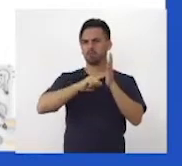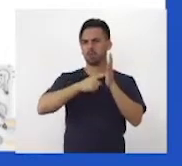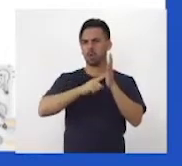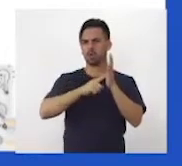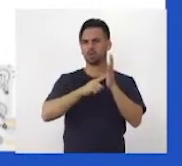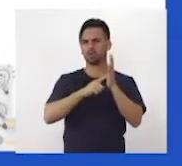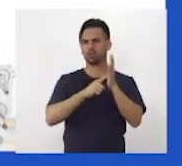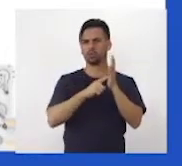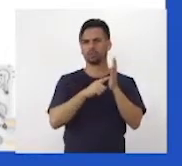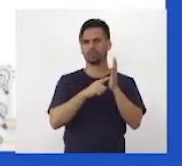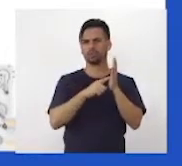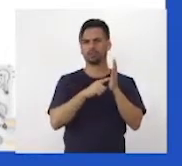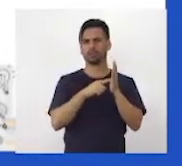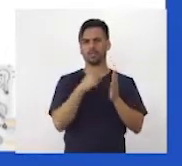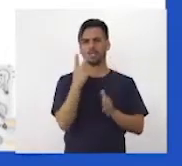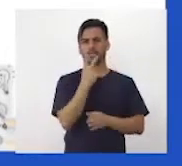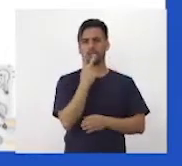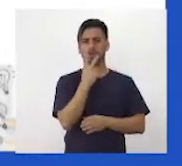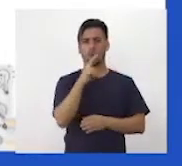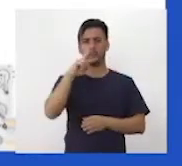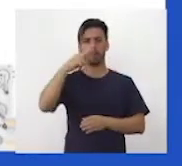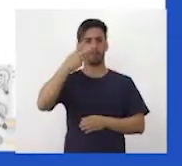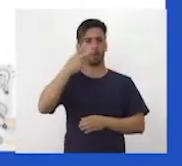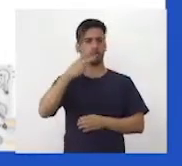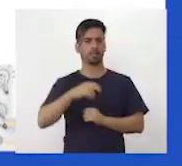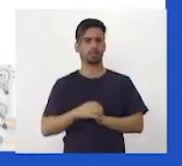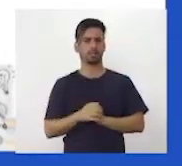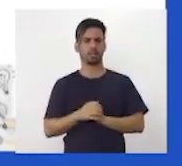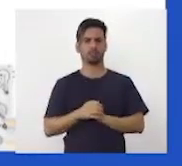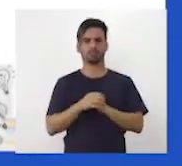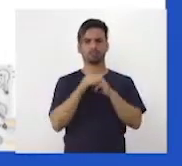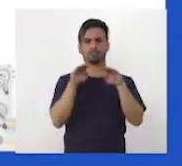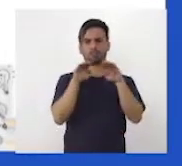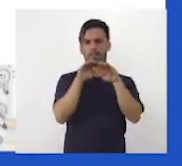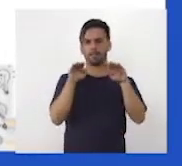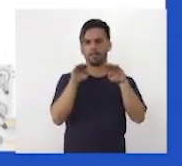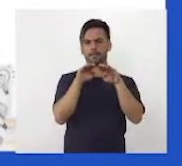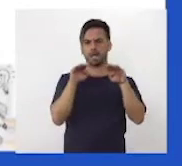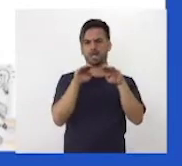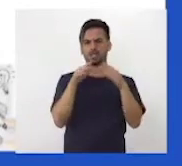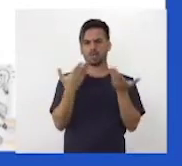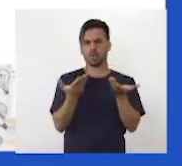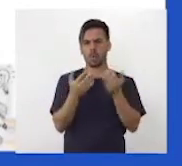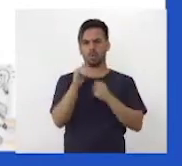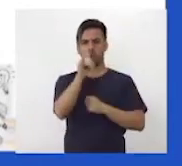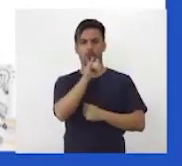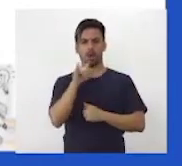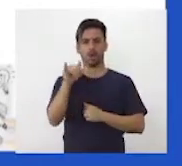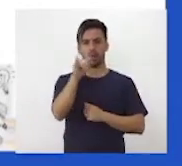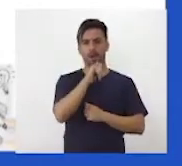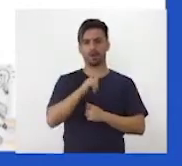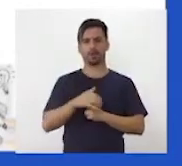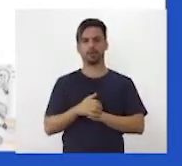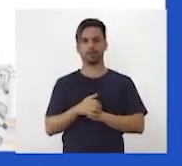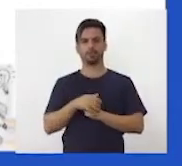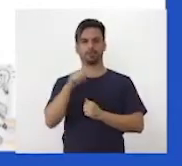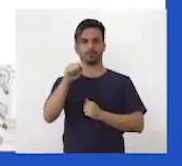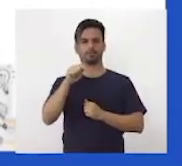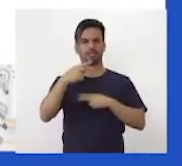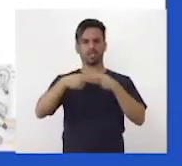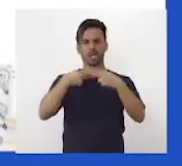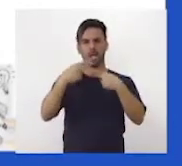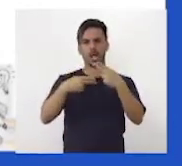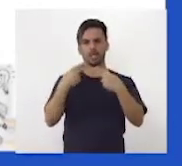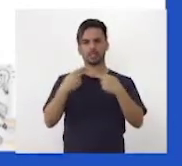bien, está presente el producto de dos potencias. ¿Cómo son las bases de estas